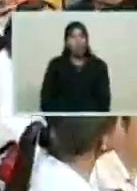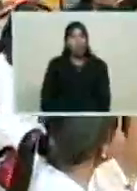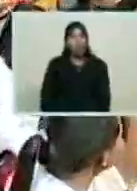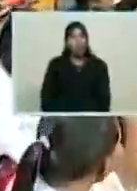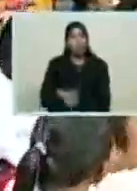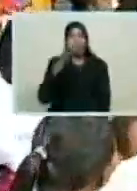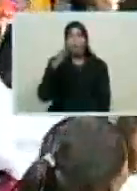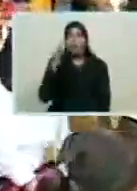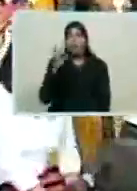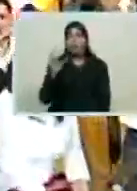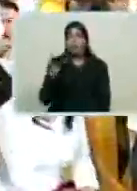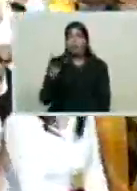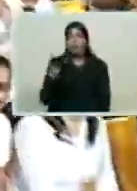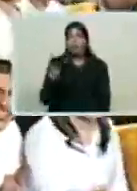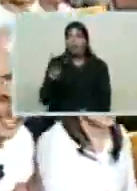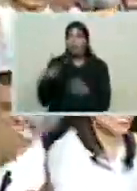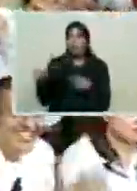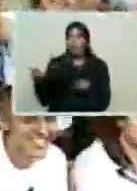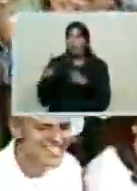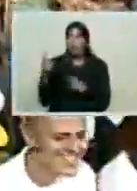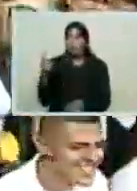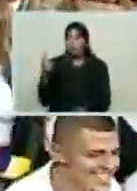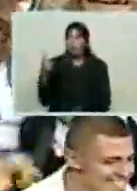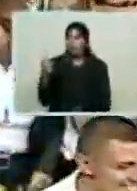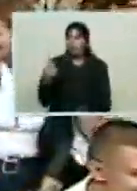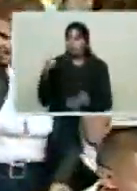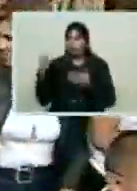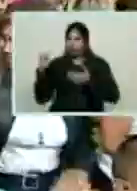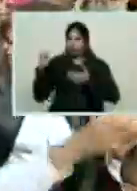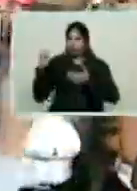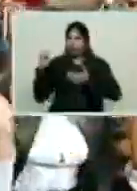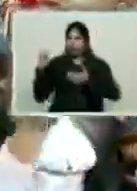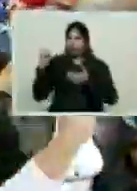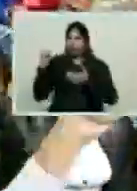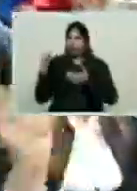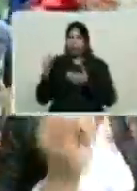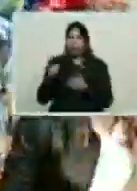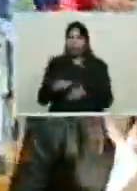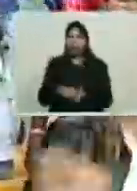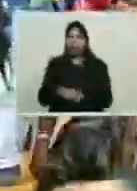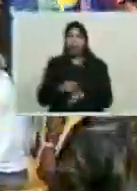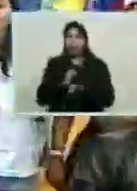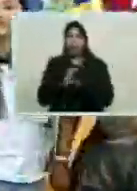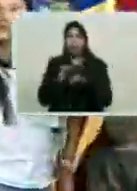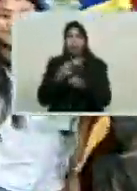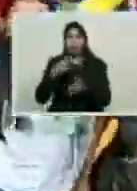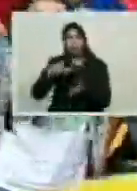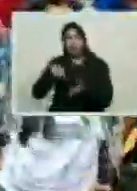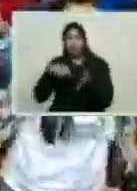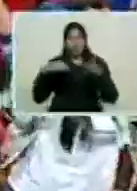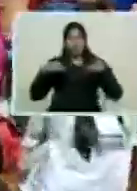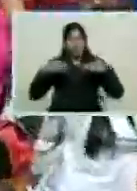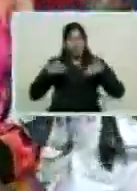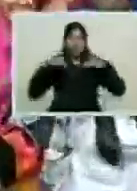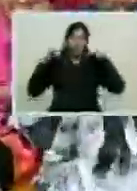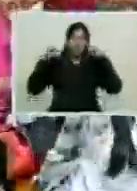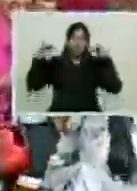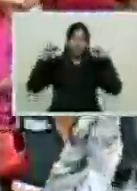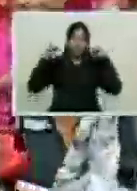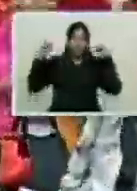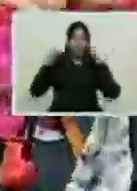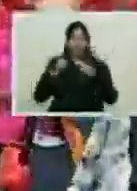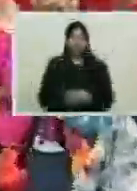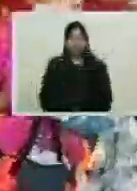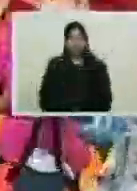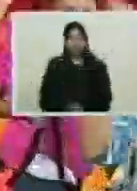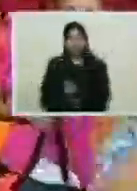Pendiente con la música, ¿vale? Para ver si bailamos un rato ahora. Terminamos bailando con alegría, con colorido,